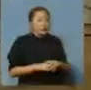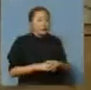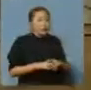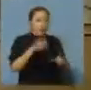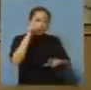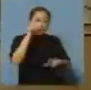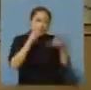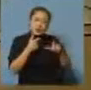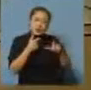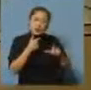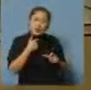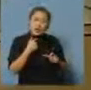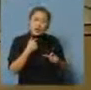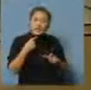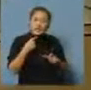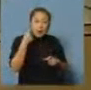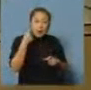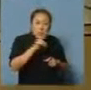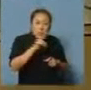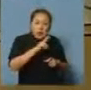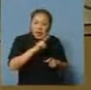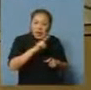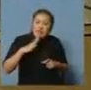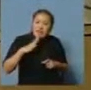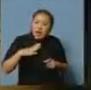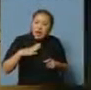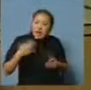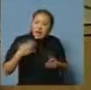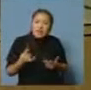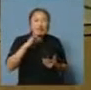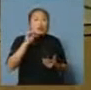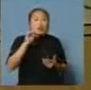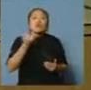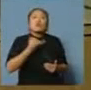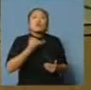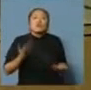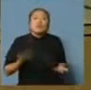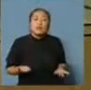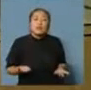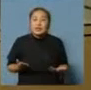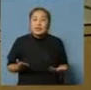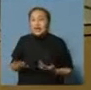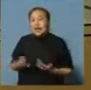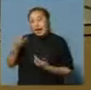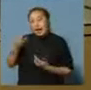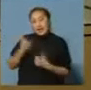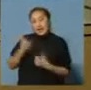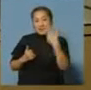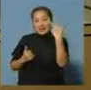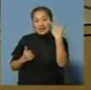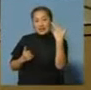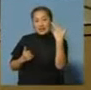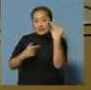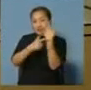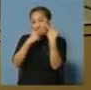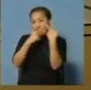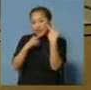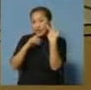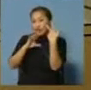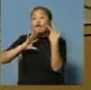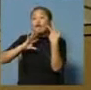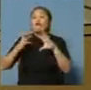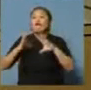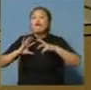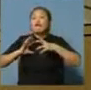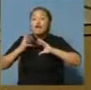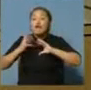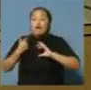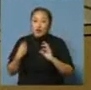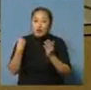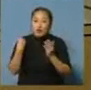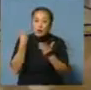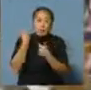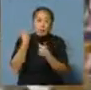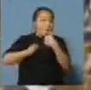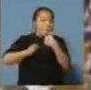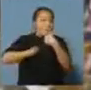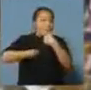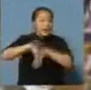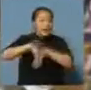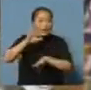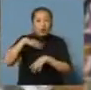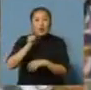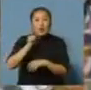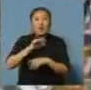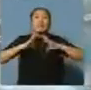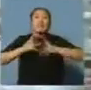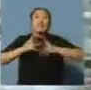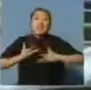Ahora, la gente que quizás note faltantes, ¿dónde debe denunciar? Bueno, tenemos tres canales principalmente. Presencialmente